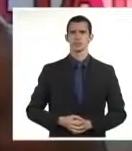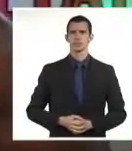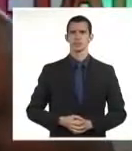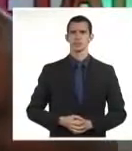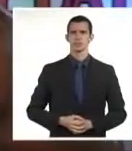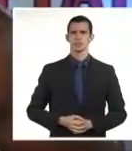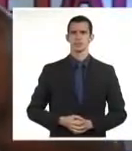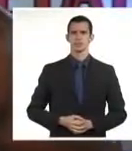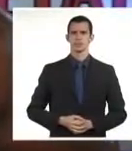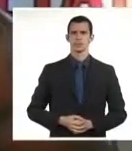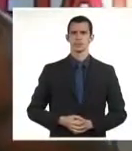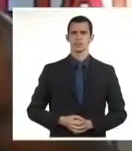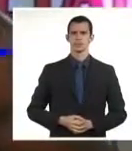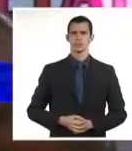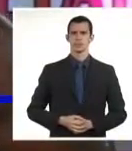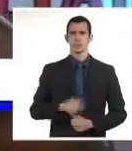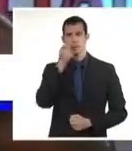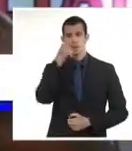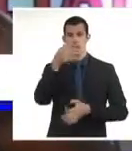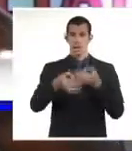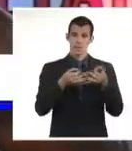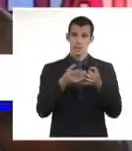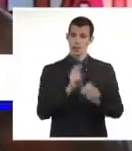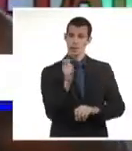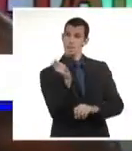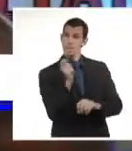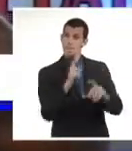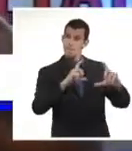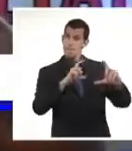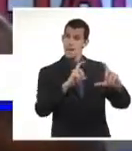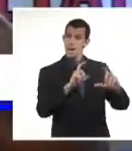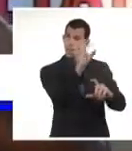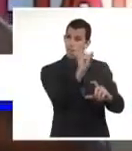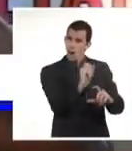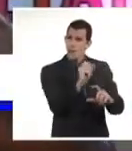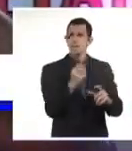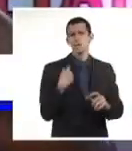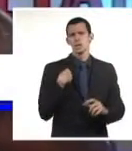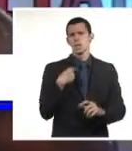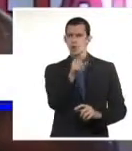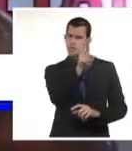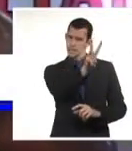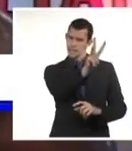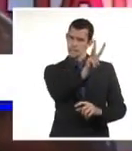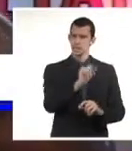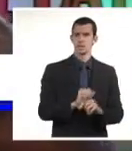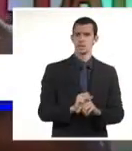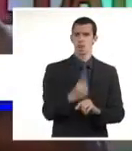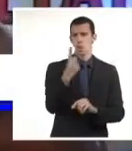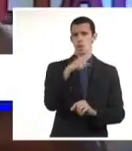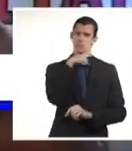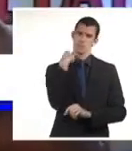en 13 playones tengo sobre un bronce y una sola pérdida eso daba mucho sacrificio